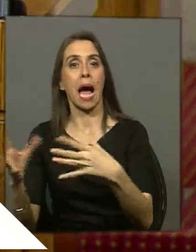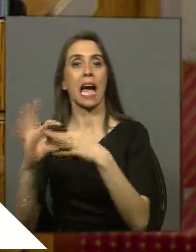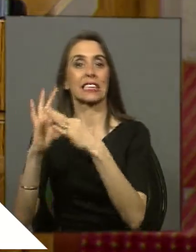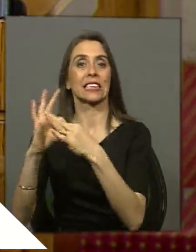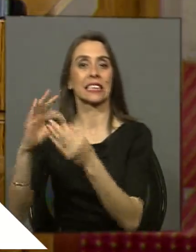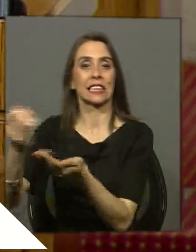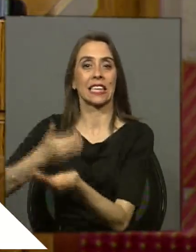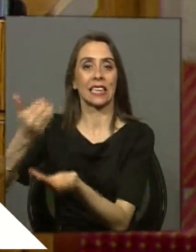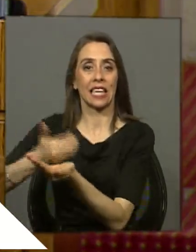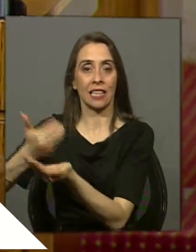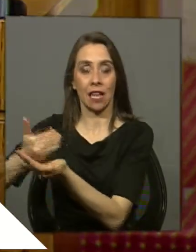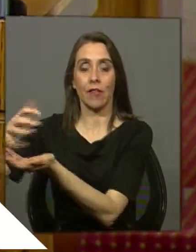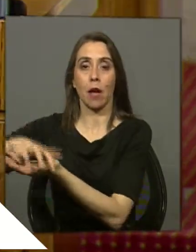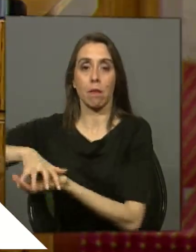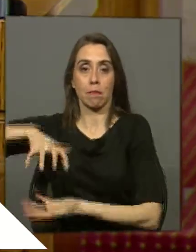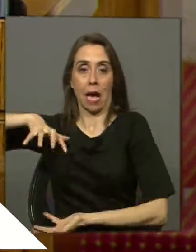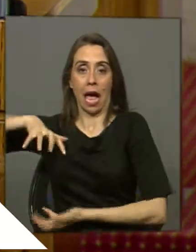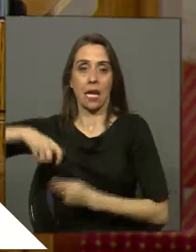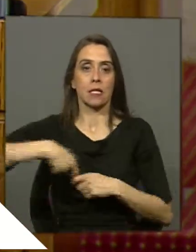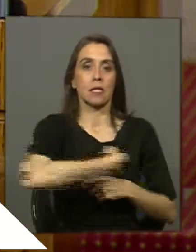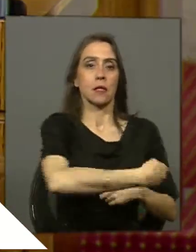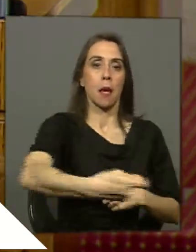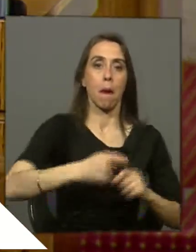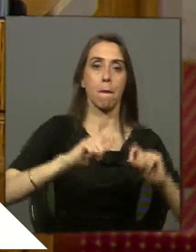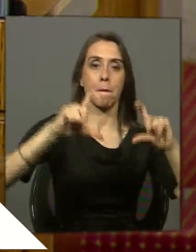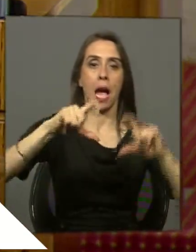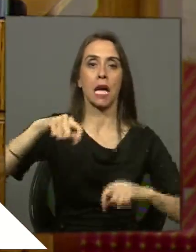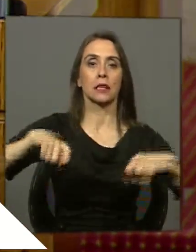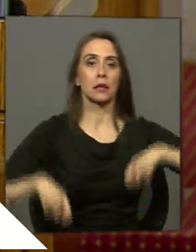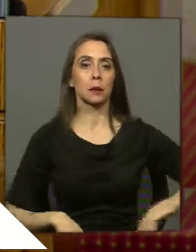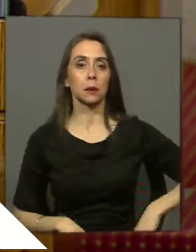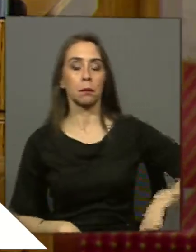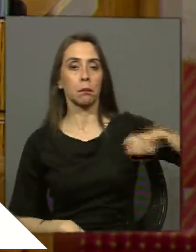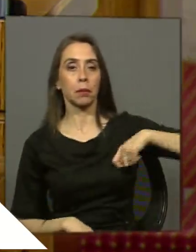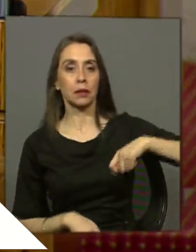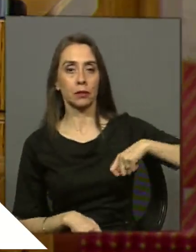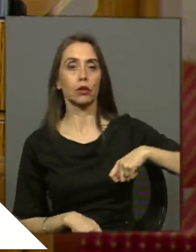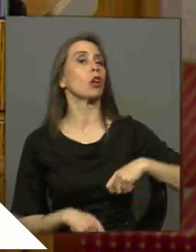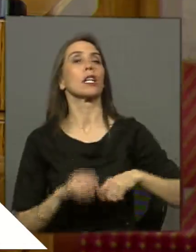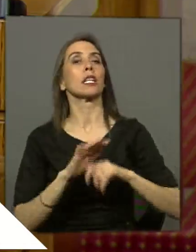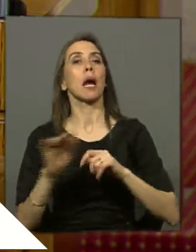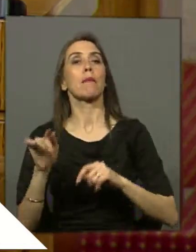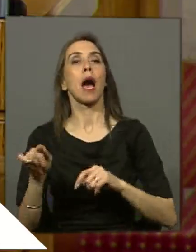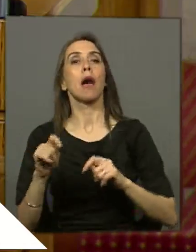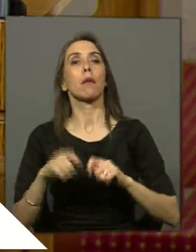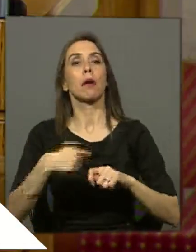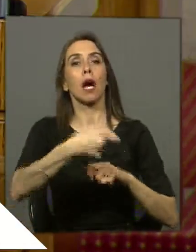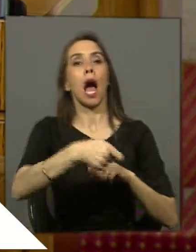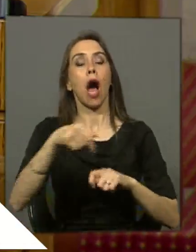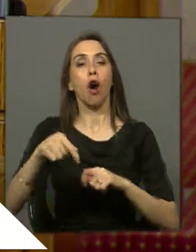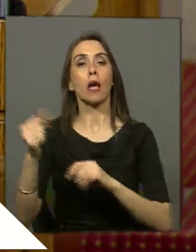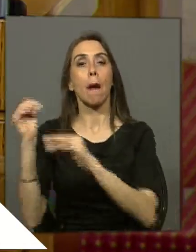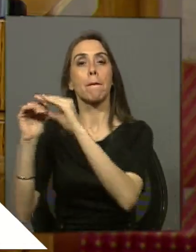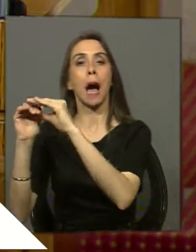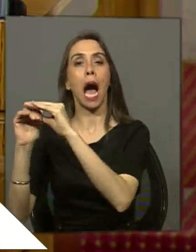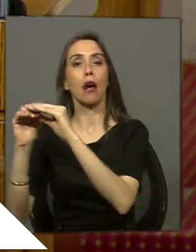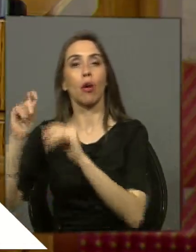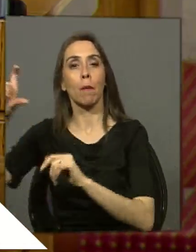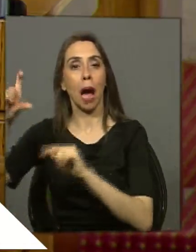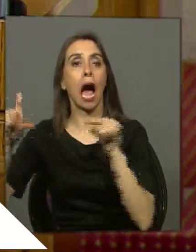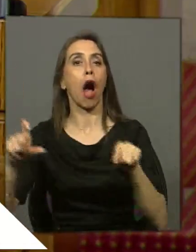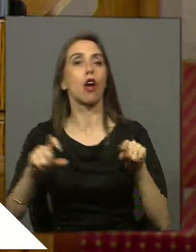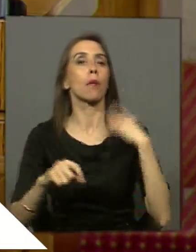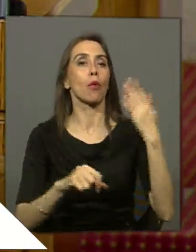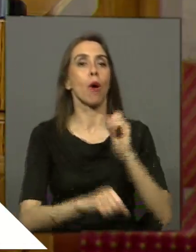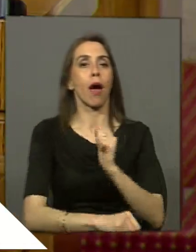retorno directo a las pensiones y van a permitir inversiones que hoy día solo son financiadas por la banca y aquí está el segundo punto que quiero hacer